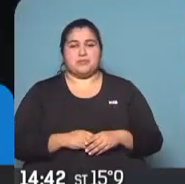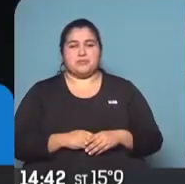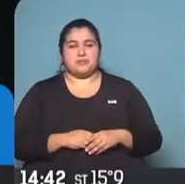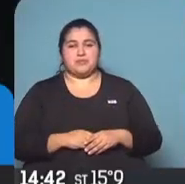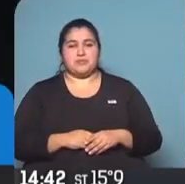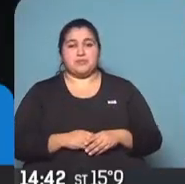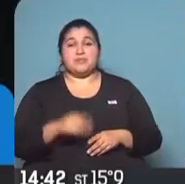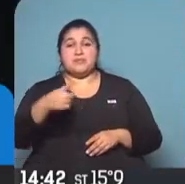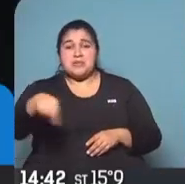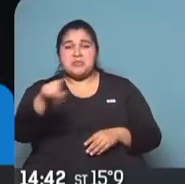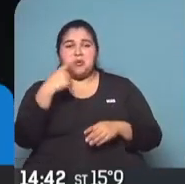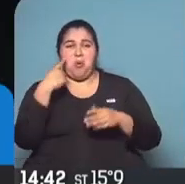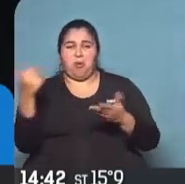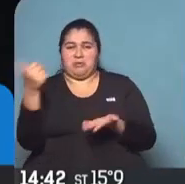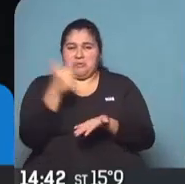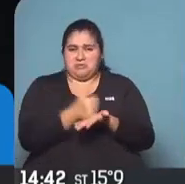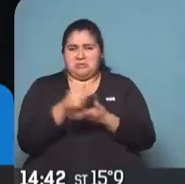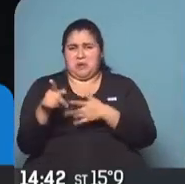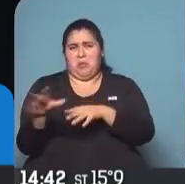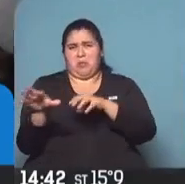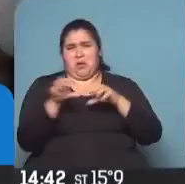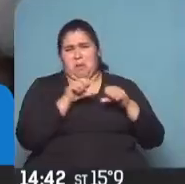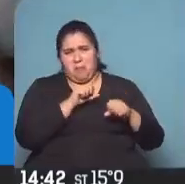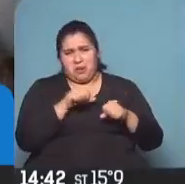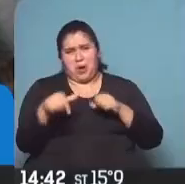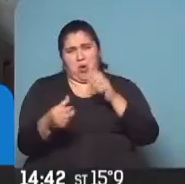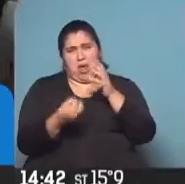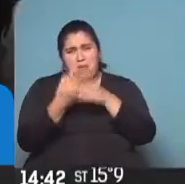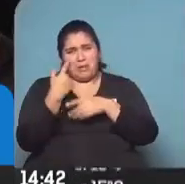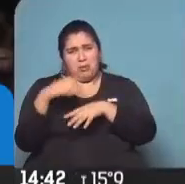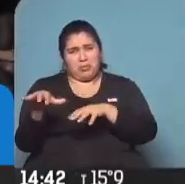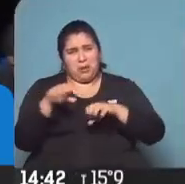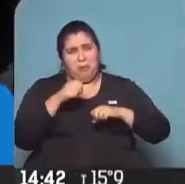ellos nos están acompañando desde muy temprano esta mañana